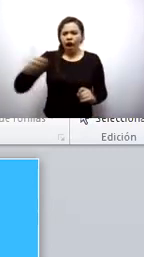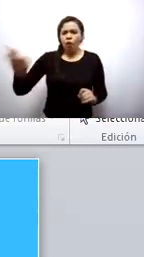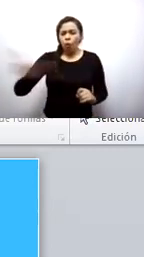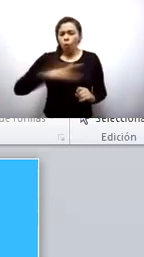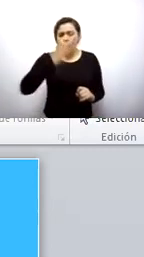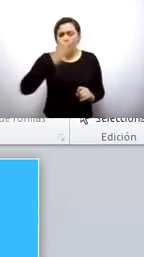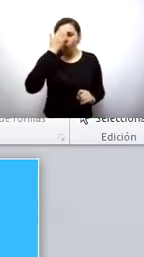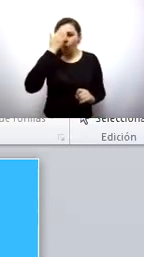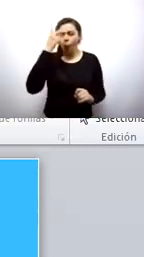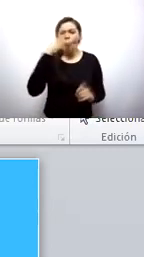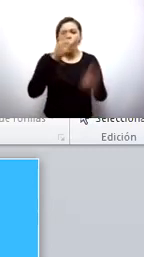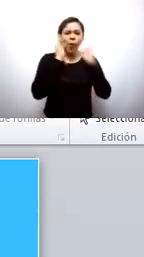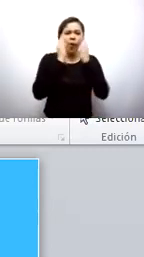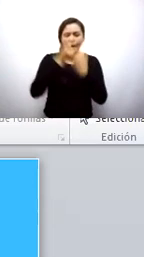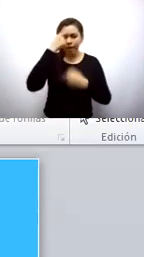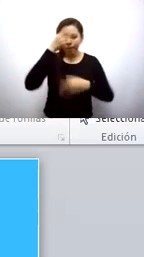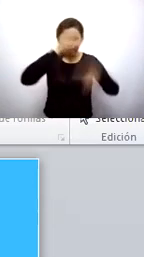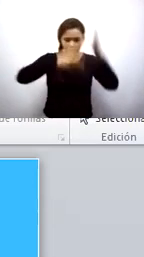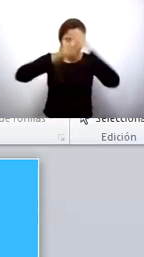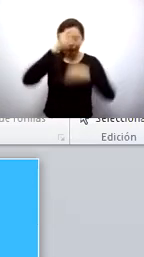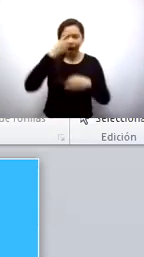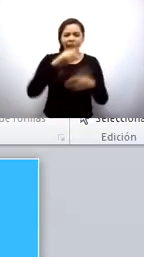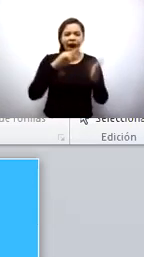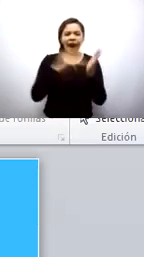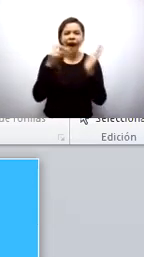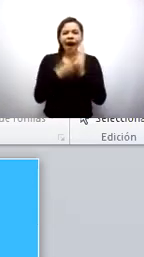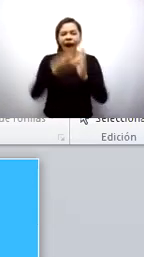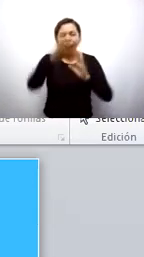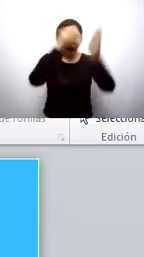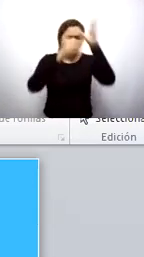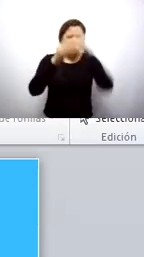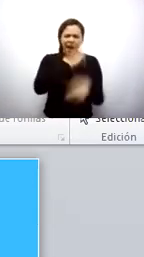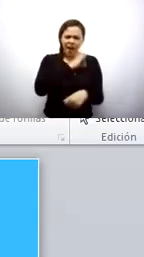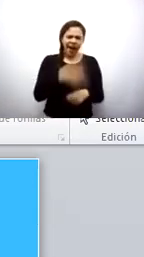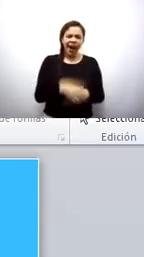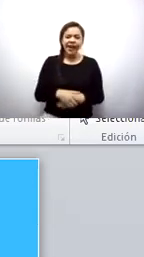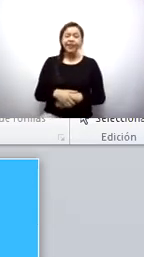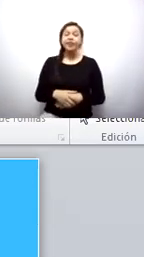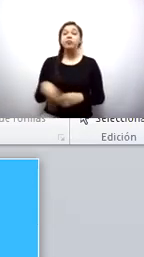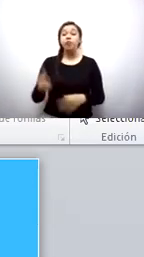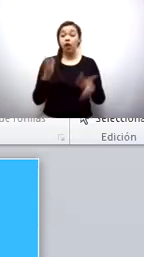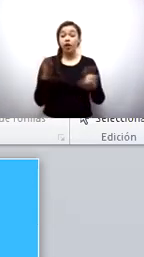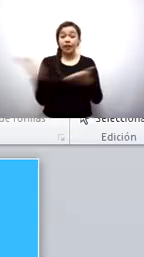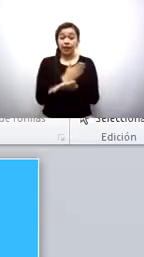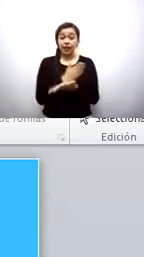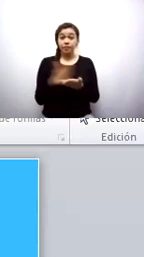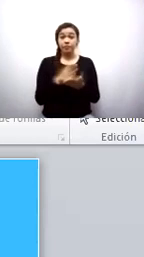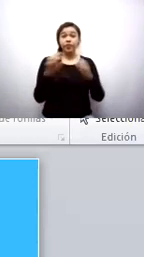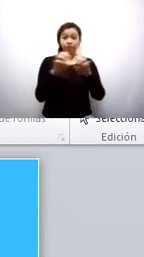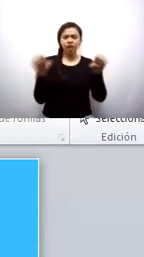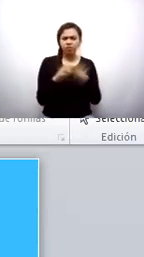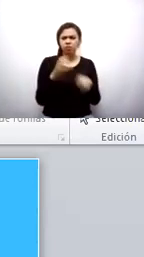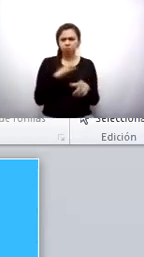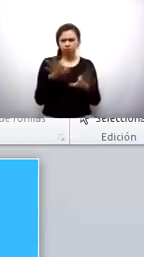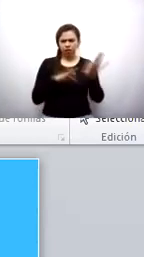desde su estilo de aprendizaje, su propia metodología, pero que aún estando separados se puede trabajar en equipo. Y